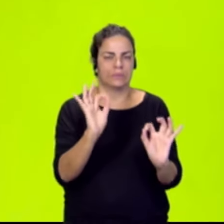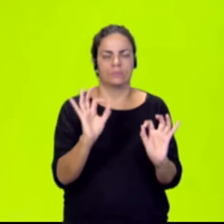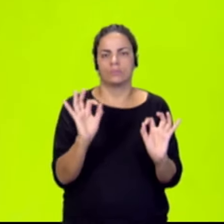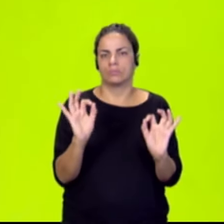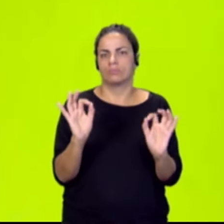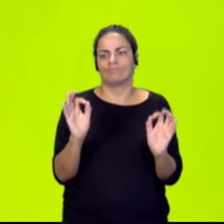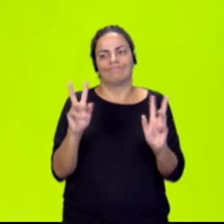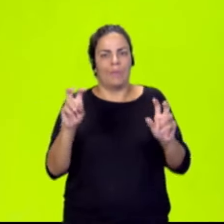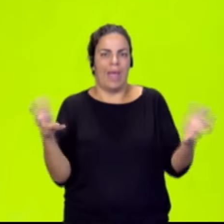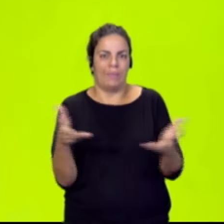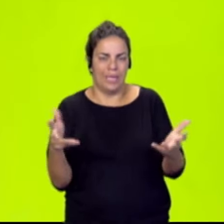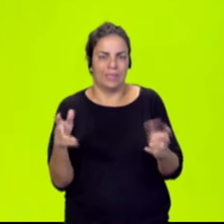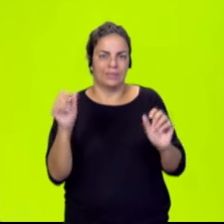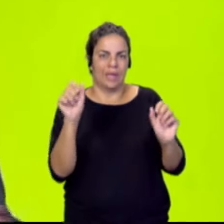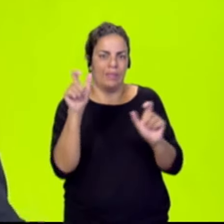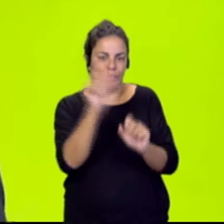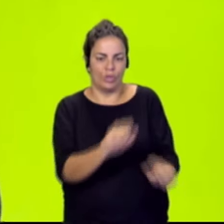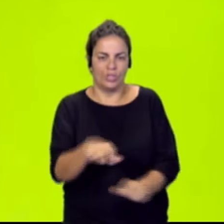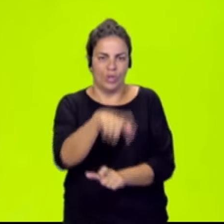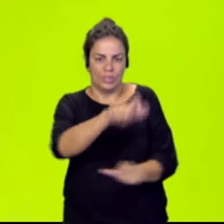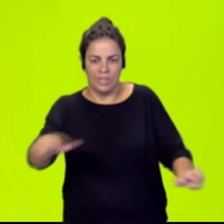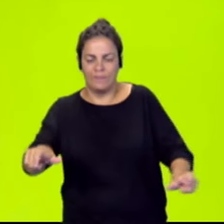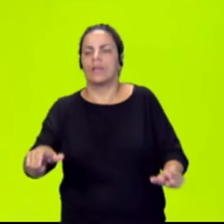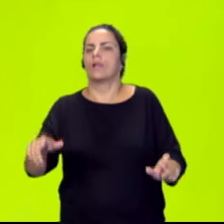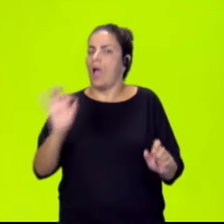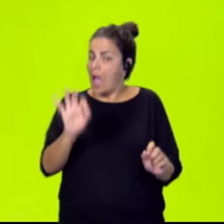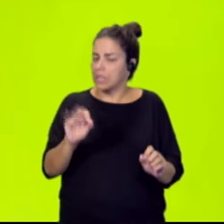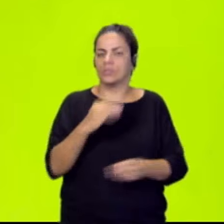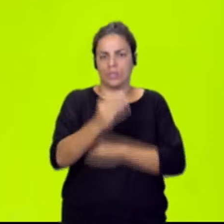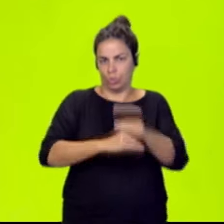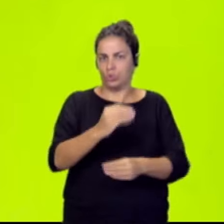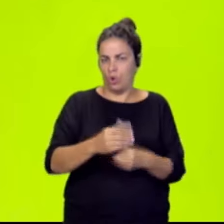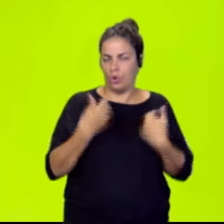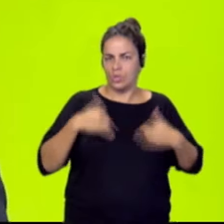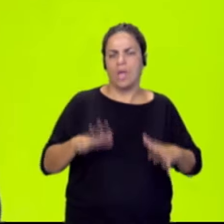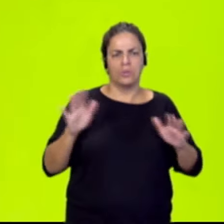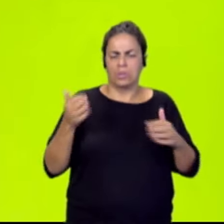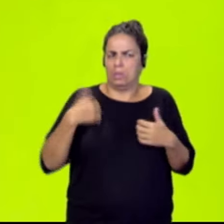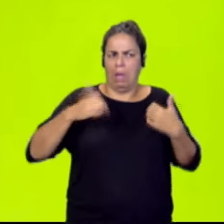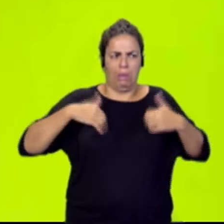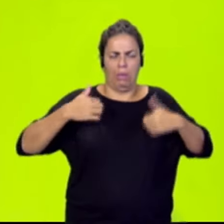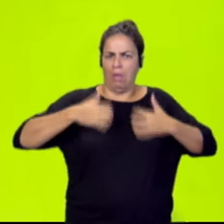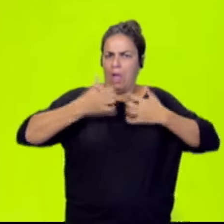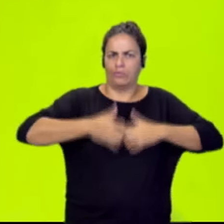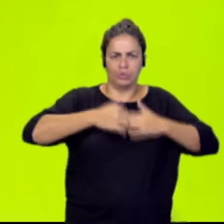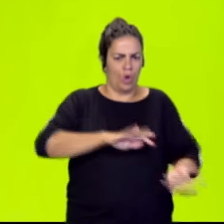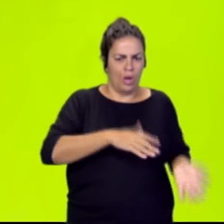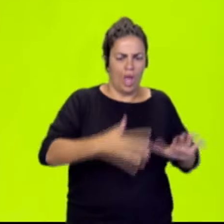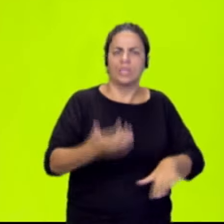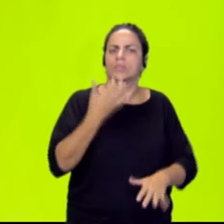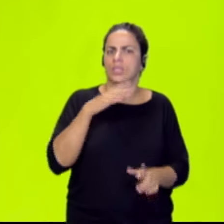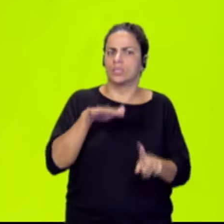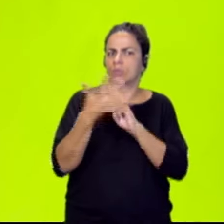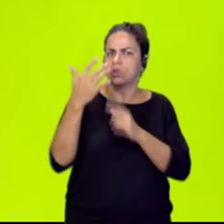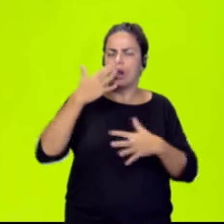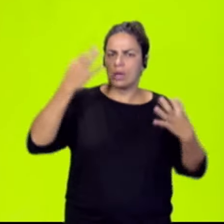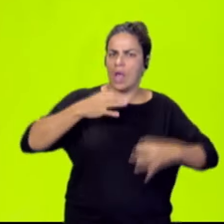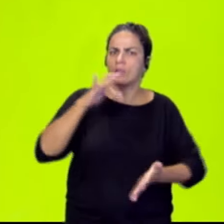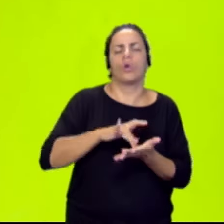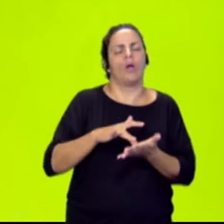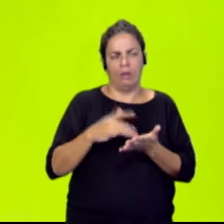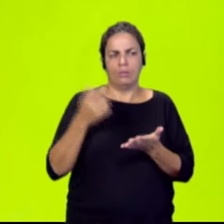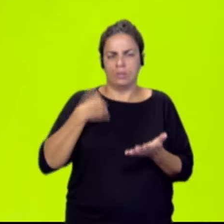protección civil, y bueno, ya está plenamente operativo para trasladarlo en una situación real, una emergencia de protección civil